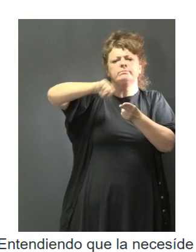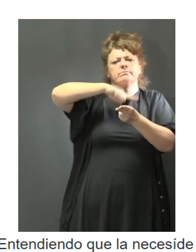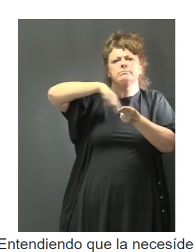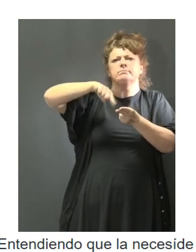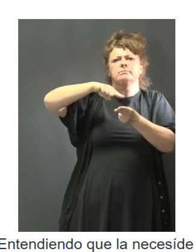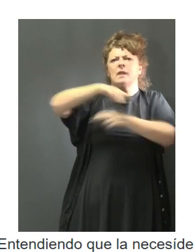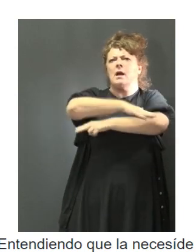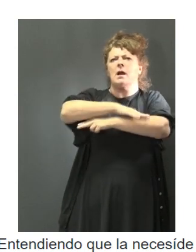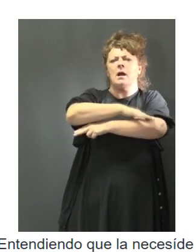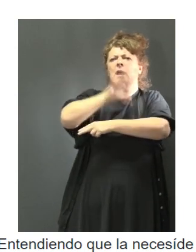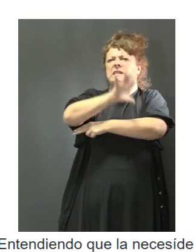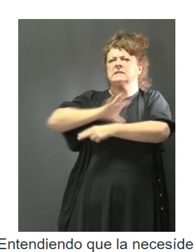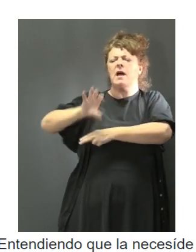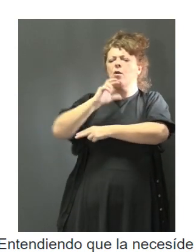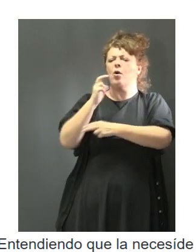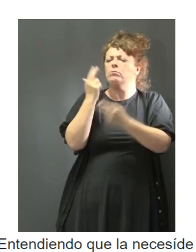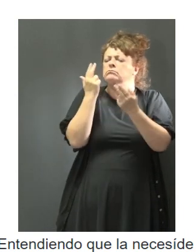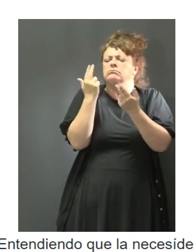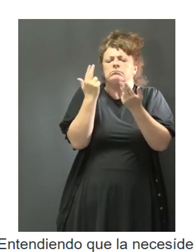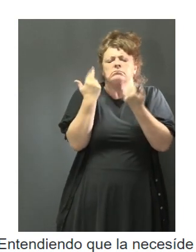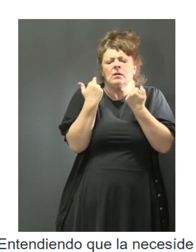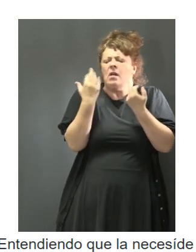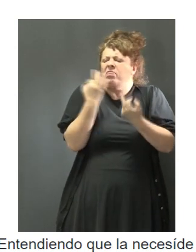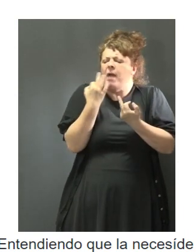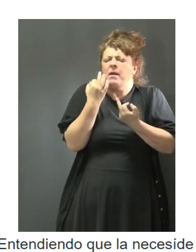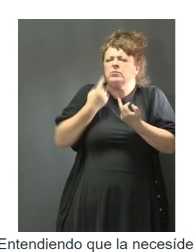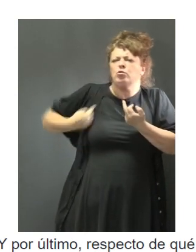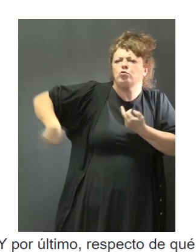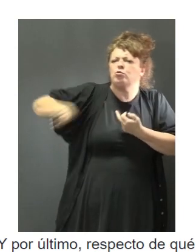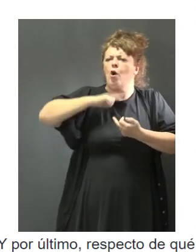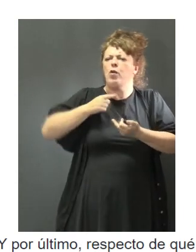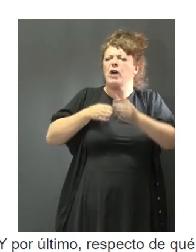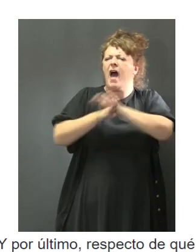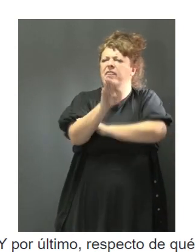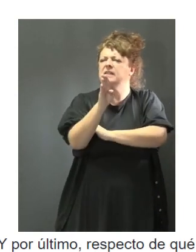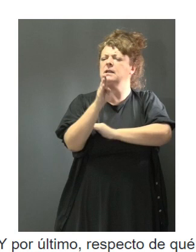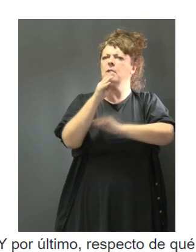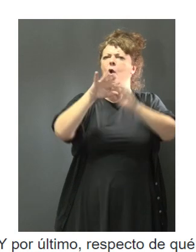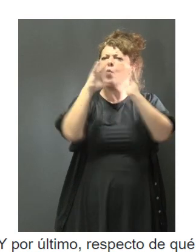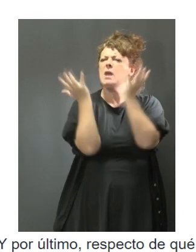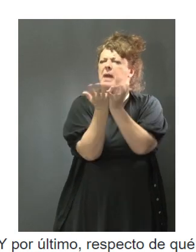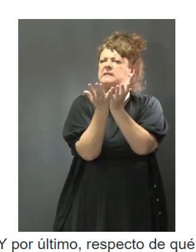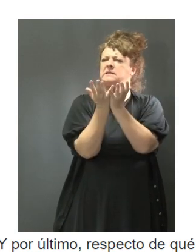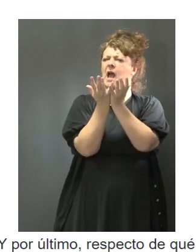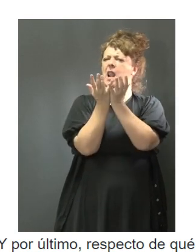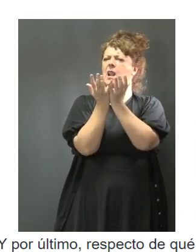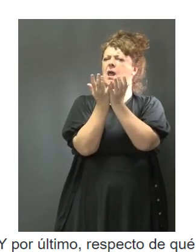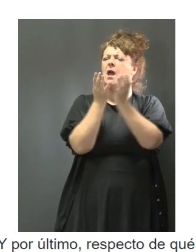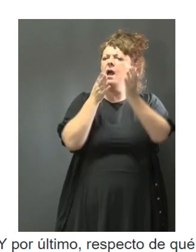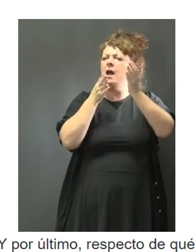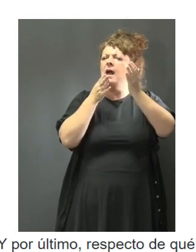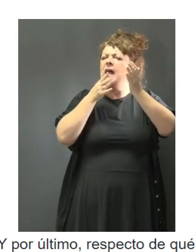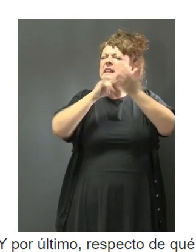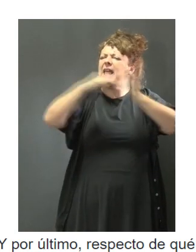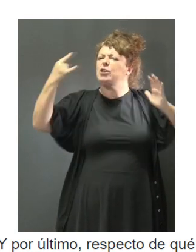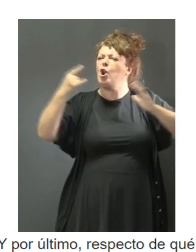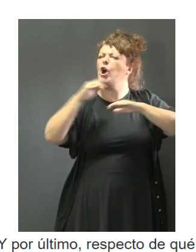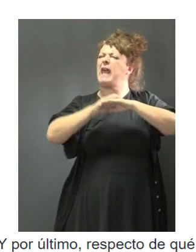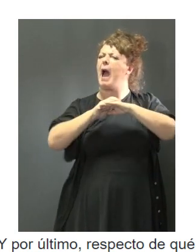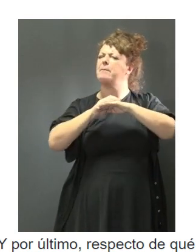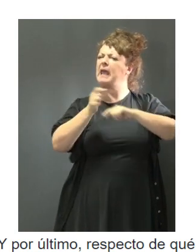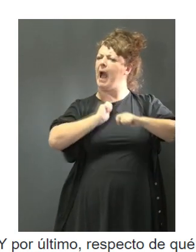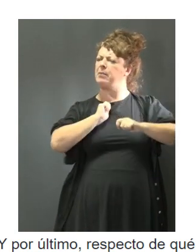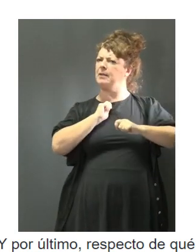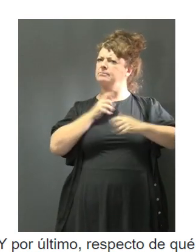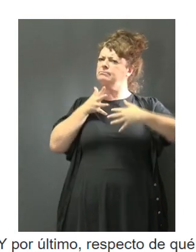tecnología sea accesible, que sea universal, que sea amigable y poner a disposición, en el caso